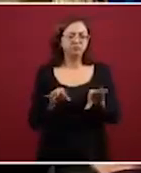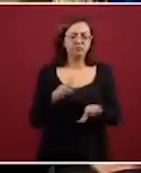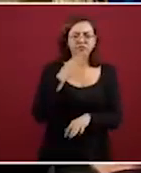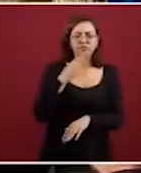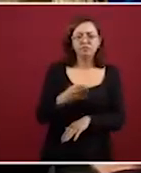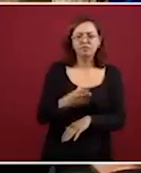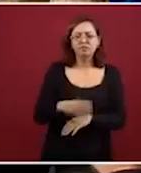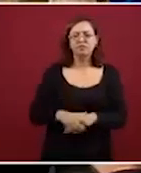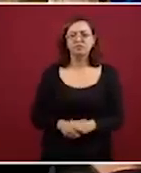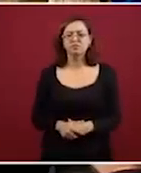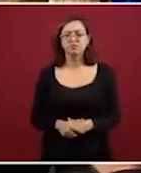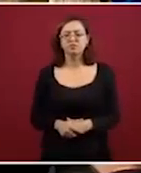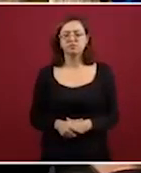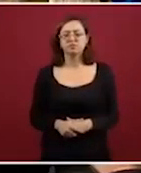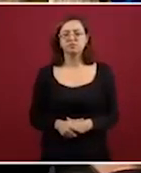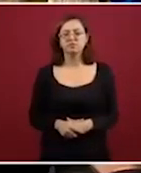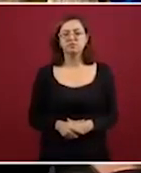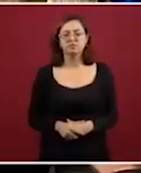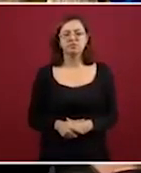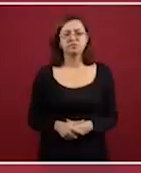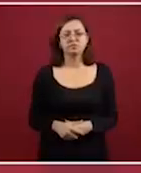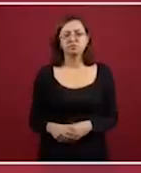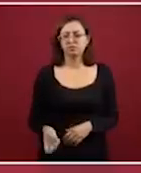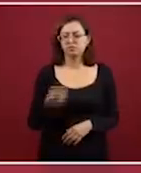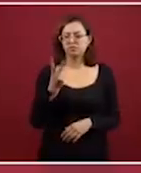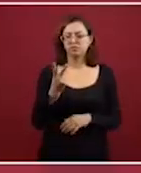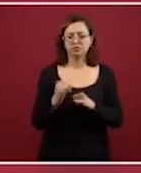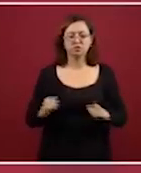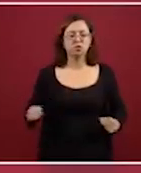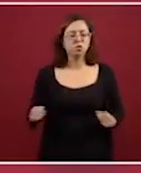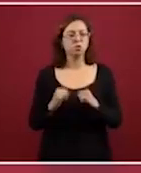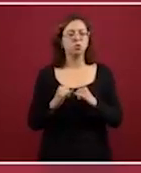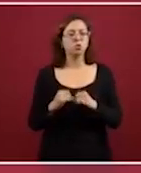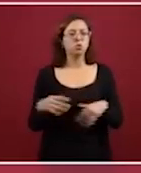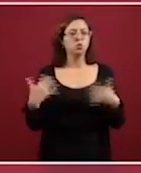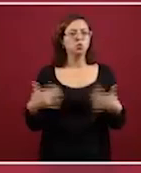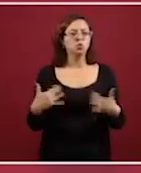Actuaron las dos dependencias con mucho profesionalismo